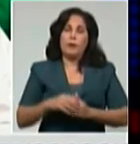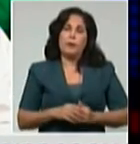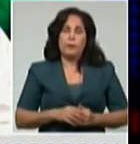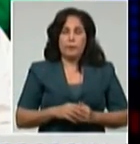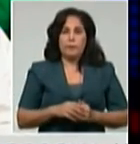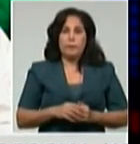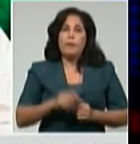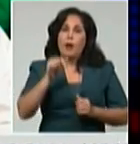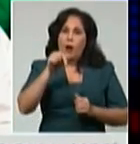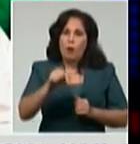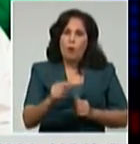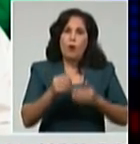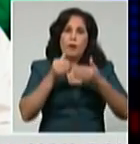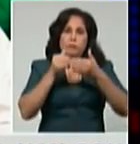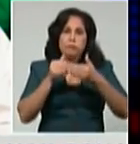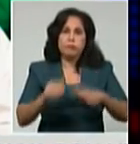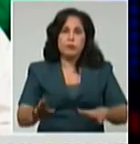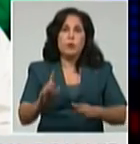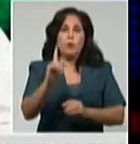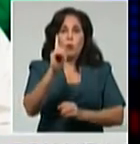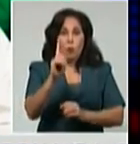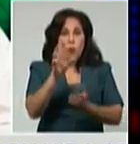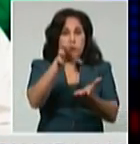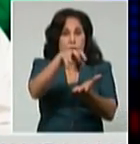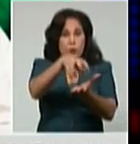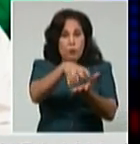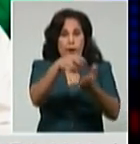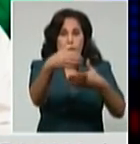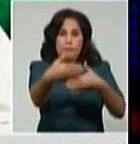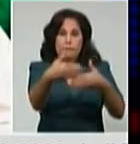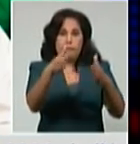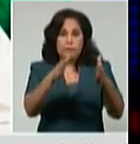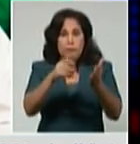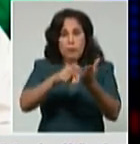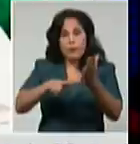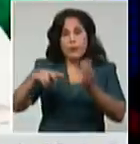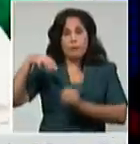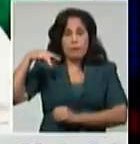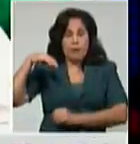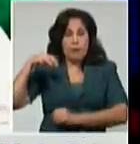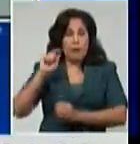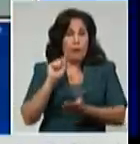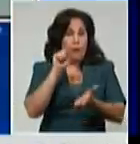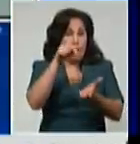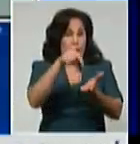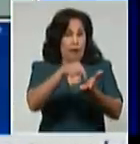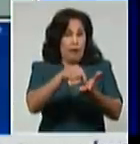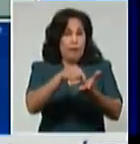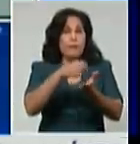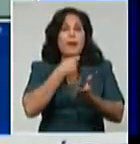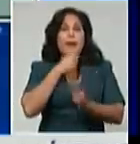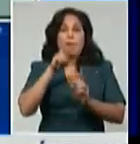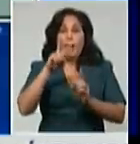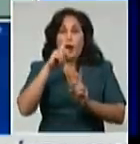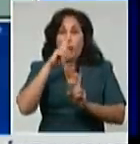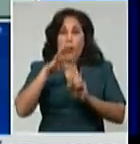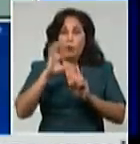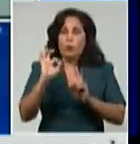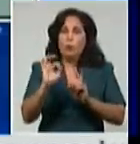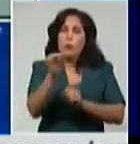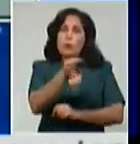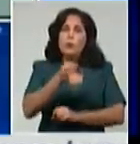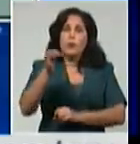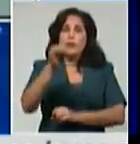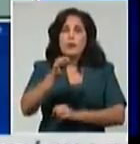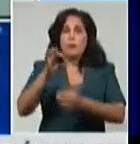un evento, en el caso de la provincia Pinar del Río, se abre un evento en el municipio de Guanes, que ya en